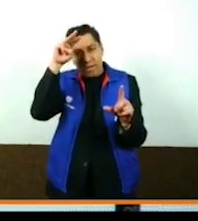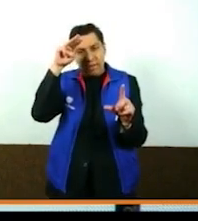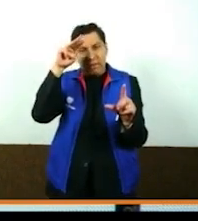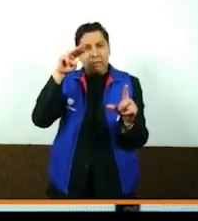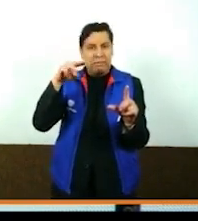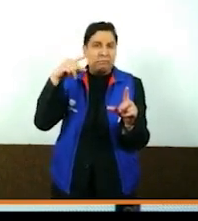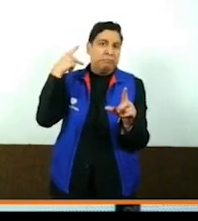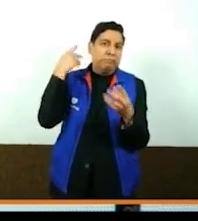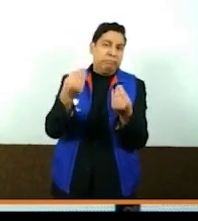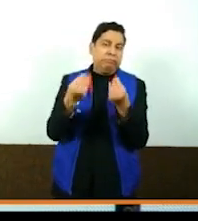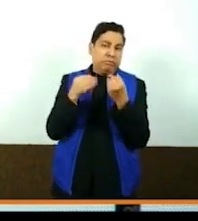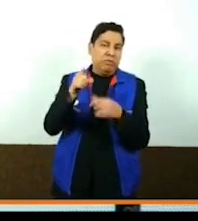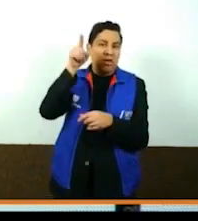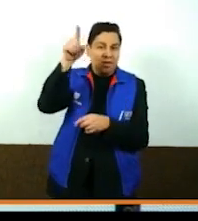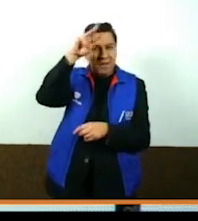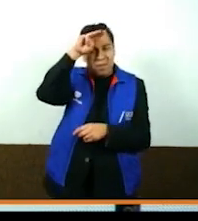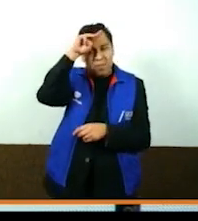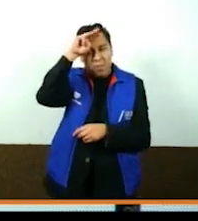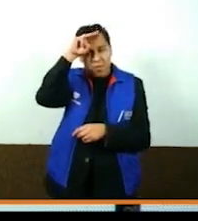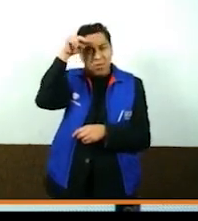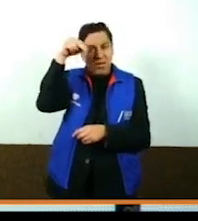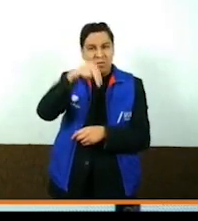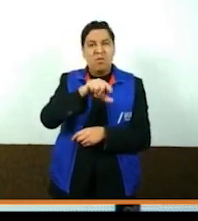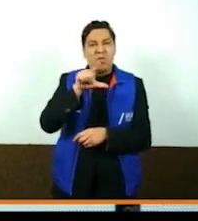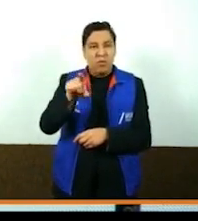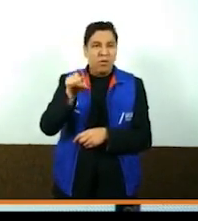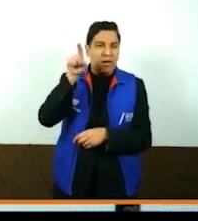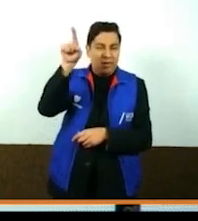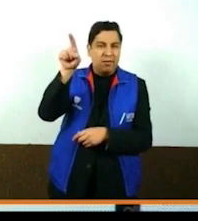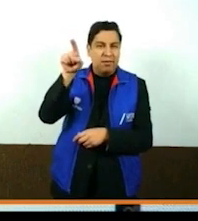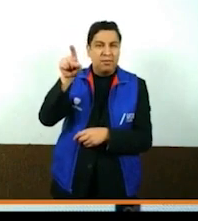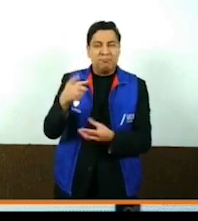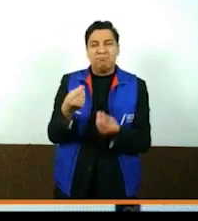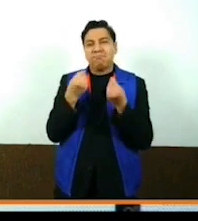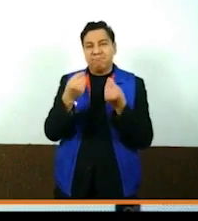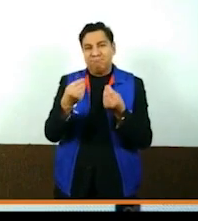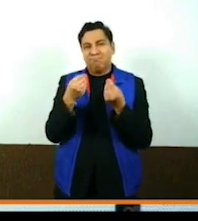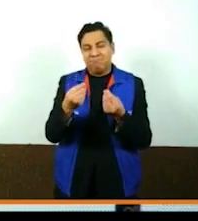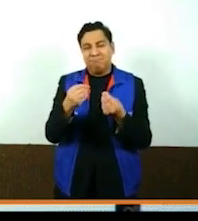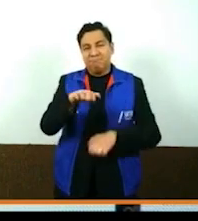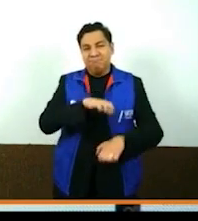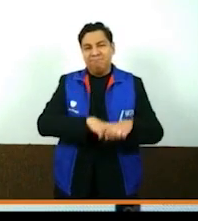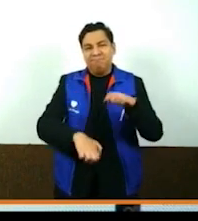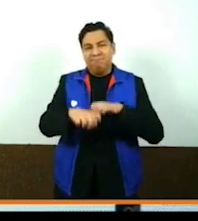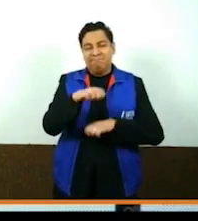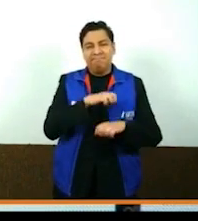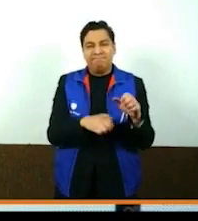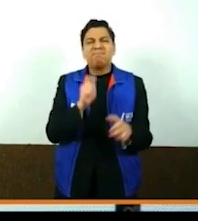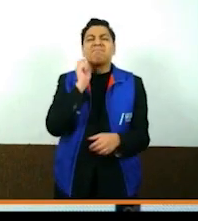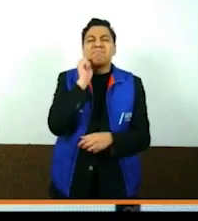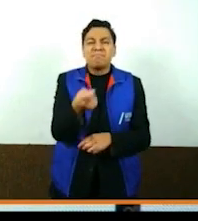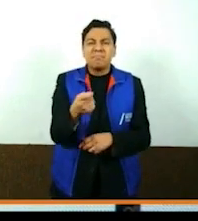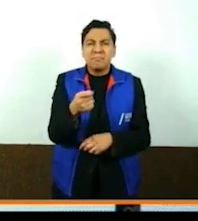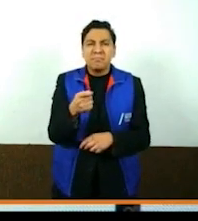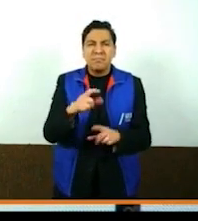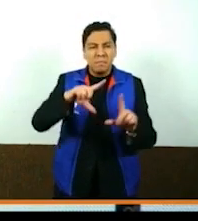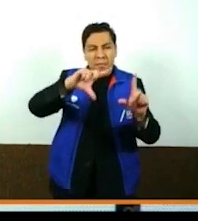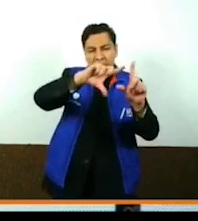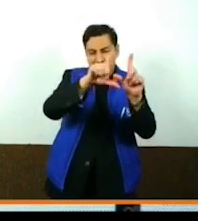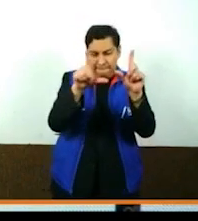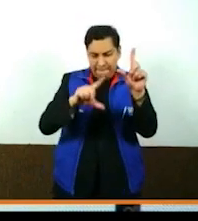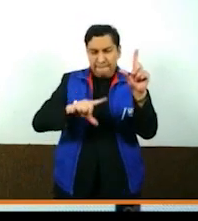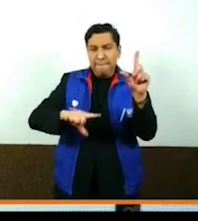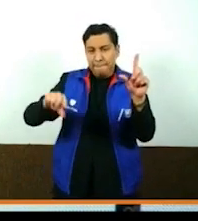mitad de las empresas, no la mitad, pero una buena parte de Monterrey, de cada uno de los lugares, incluso una